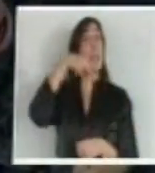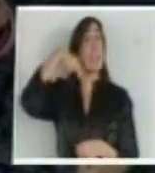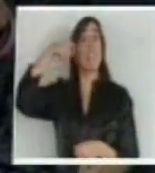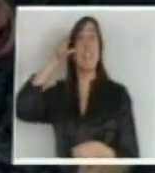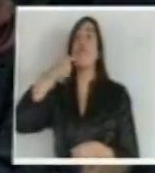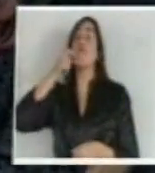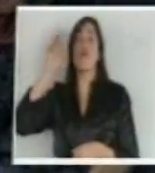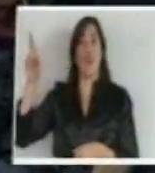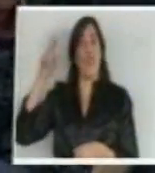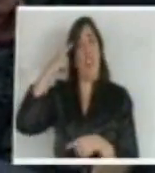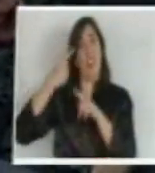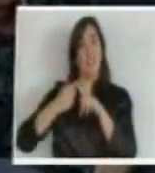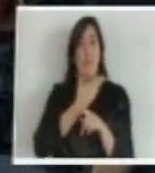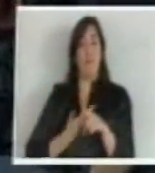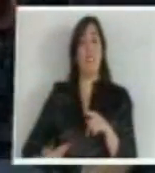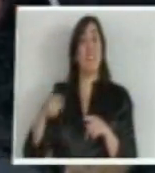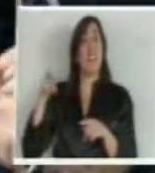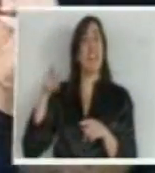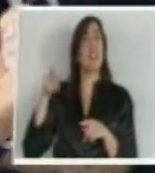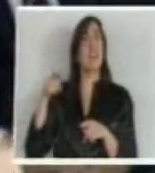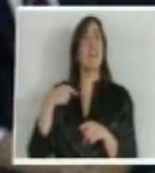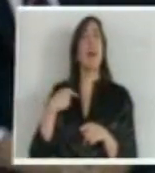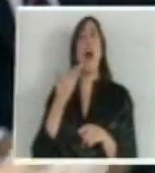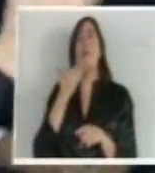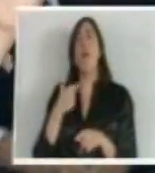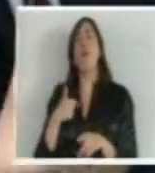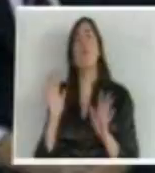Él se animó, me gustaría que estuviera un poco más.